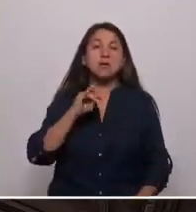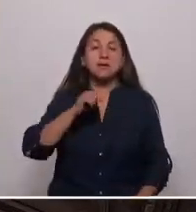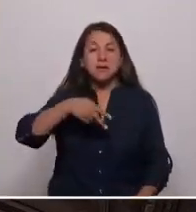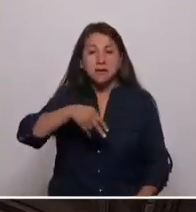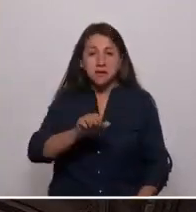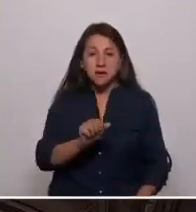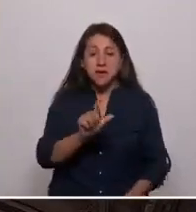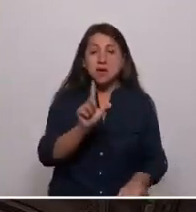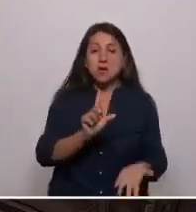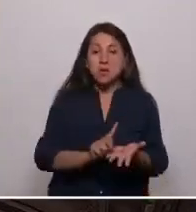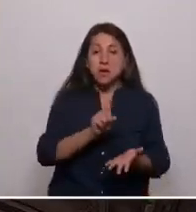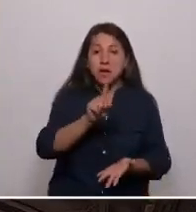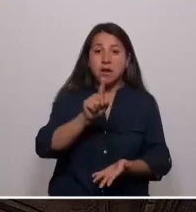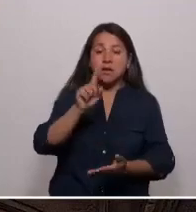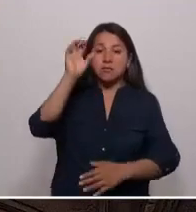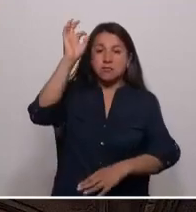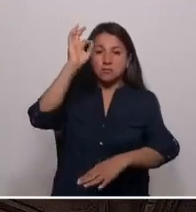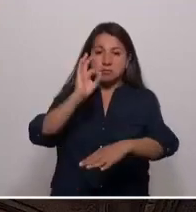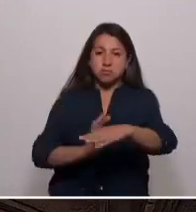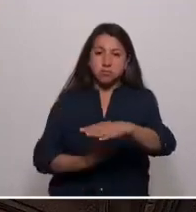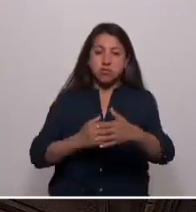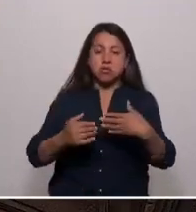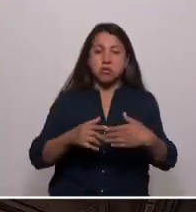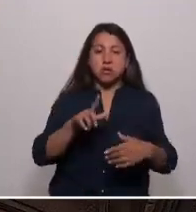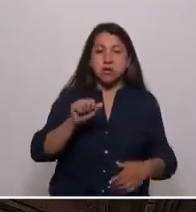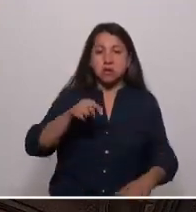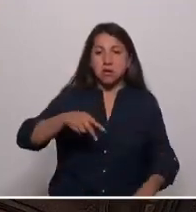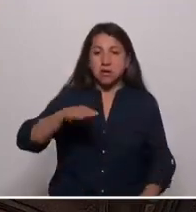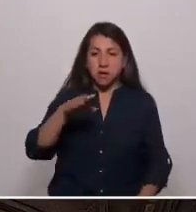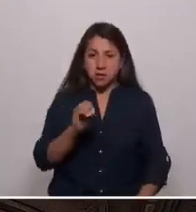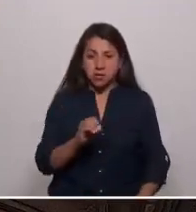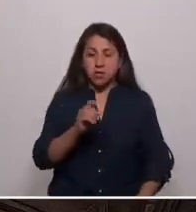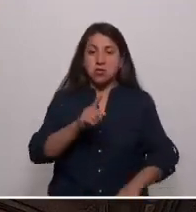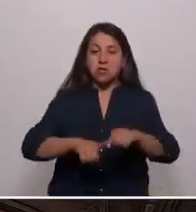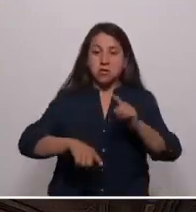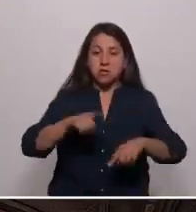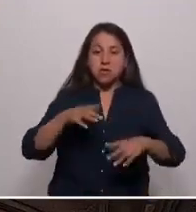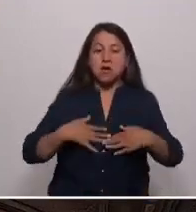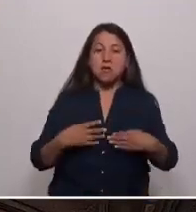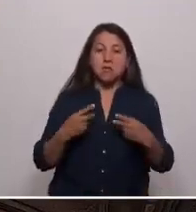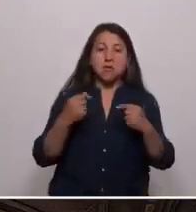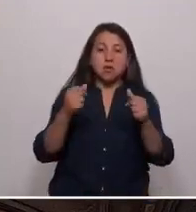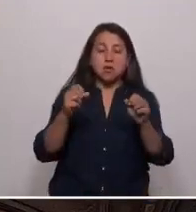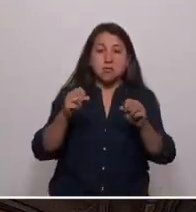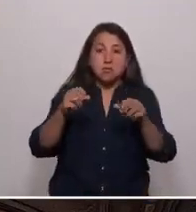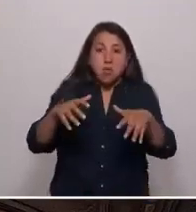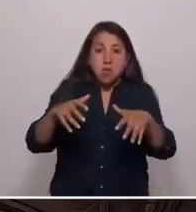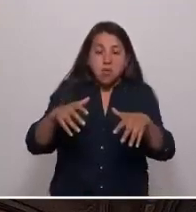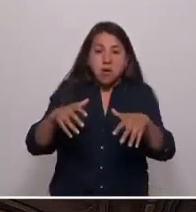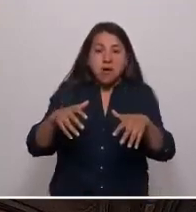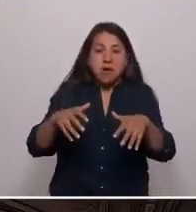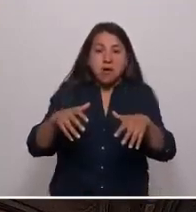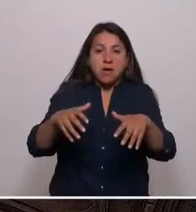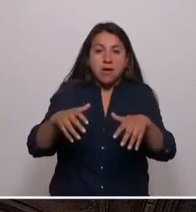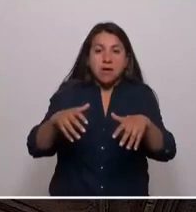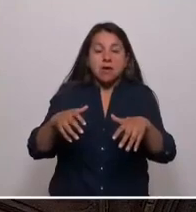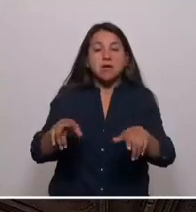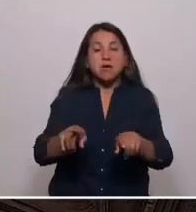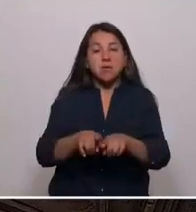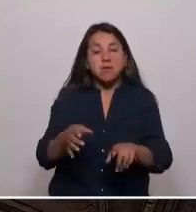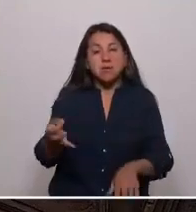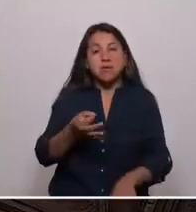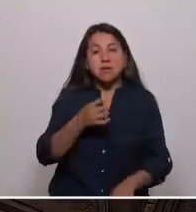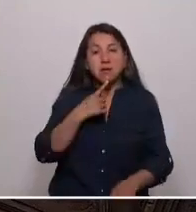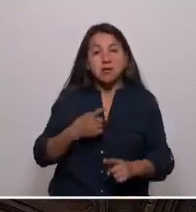lugar donde se posa el sol en Lanco. La tierra espiritual del Puma, como se señala a través del nombre